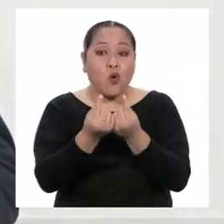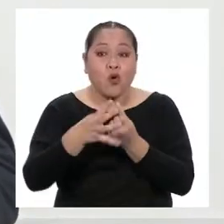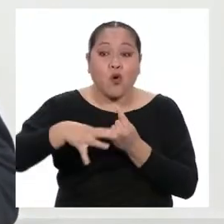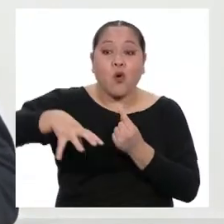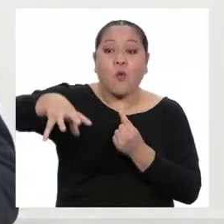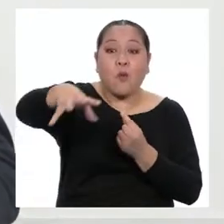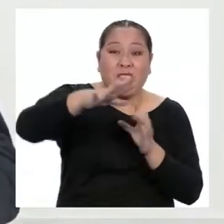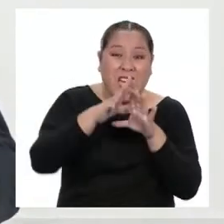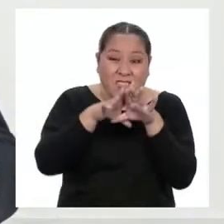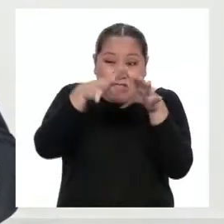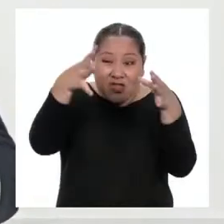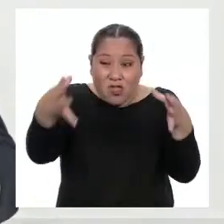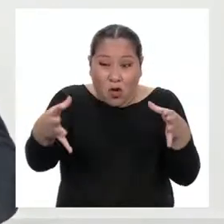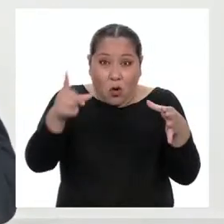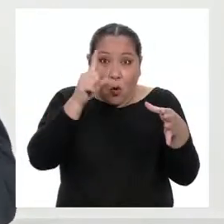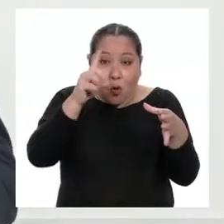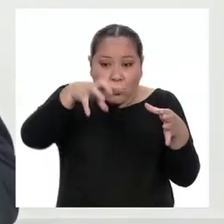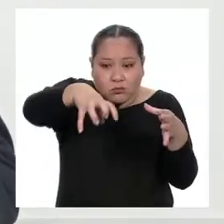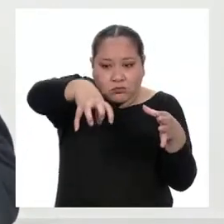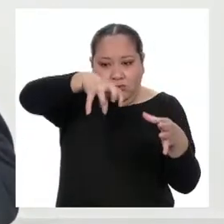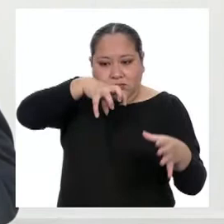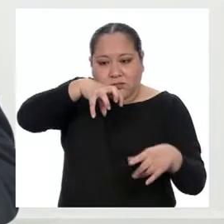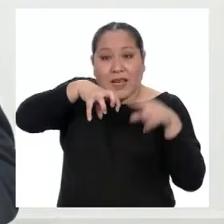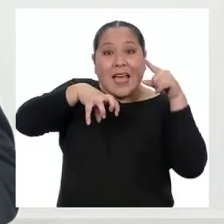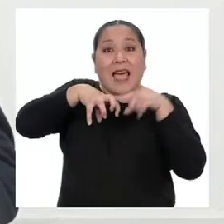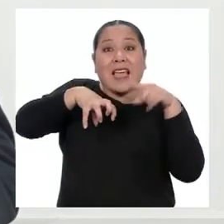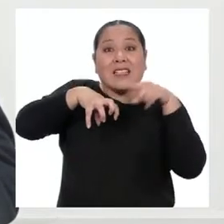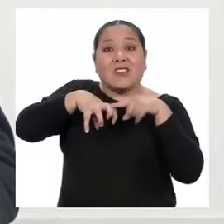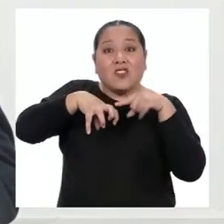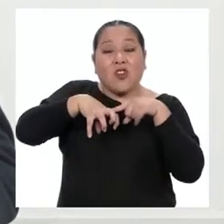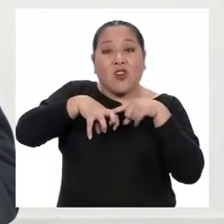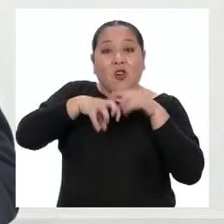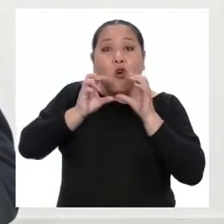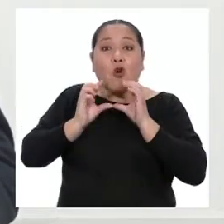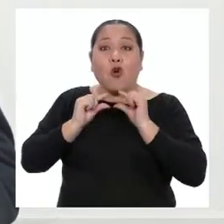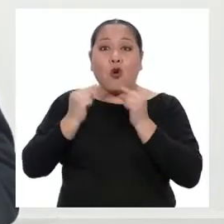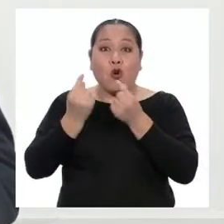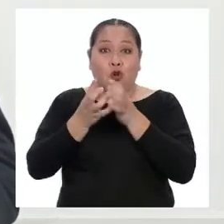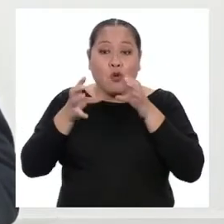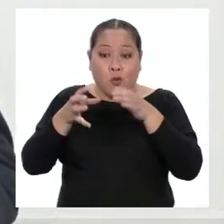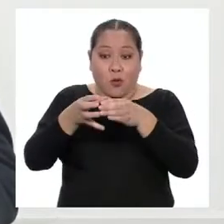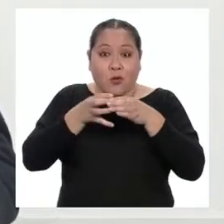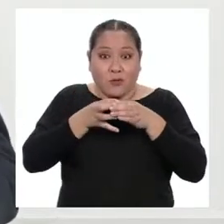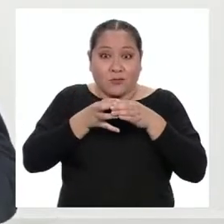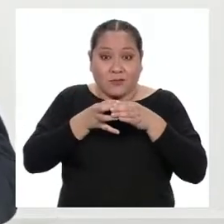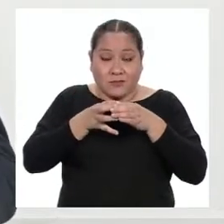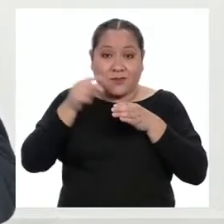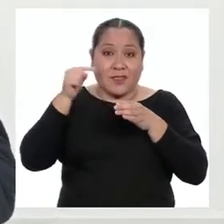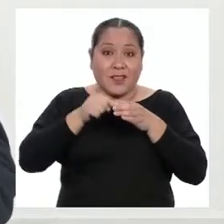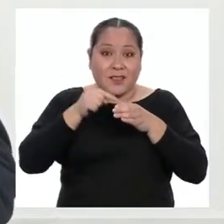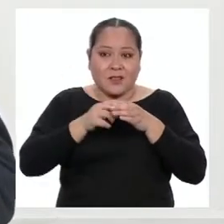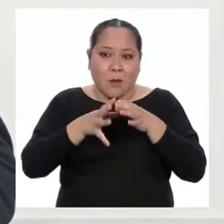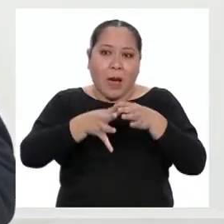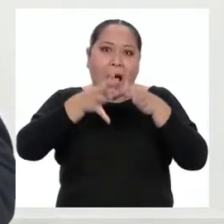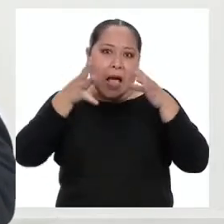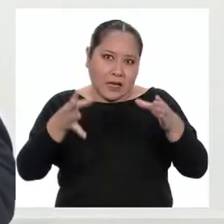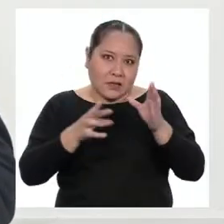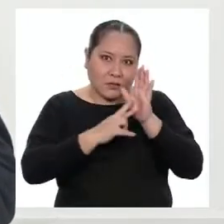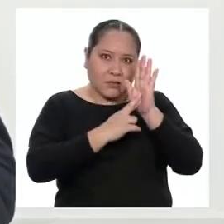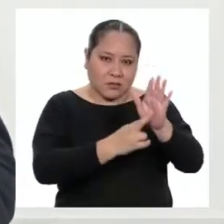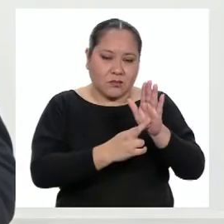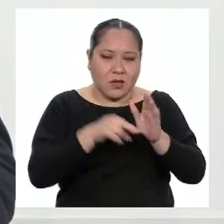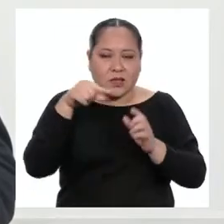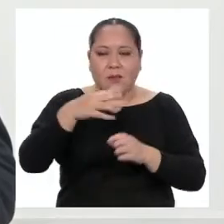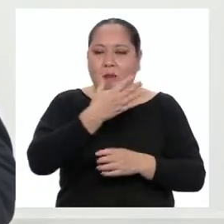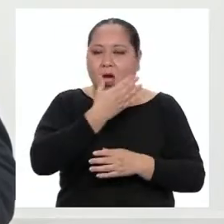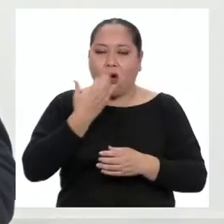esa población a la que queremos estudiar. Recordemos que mientras más representativa sea la muestra, más